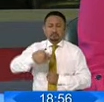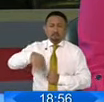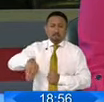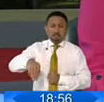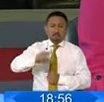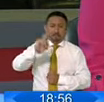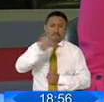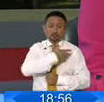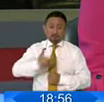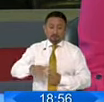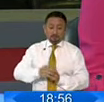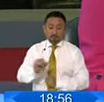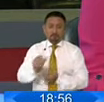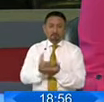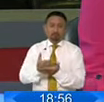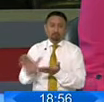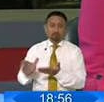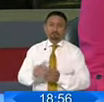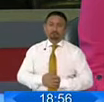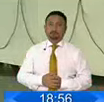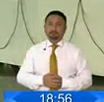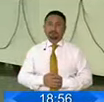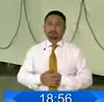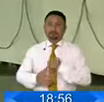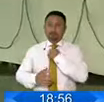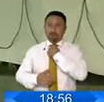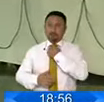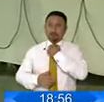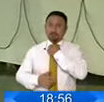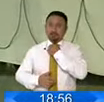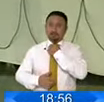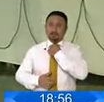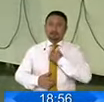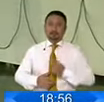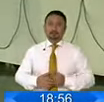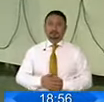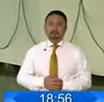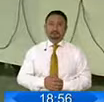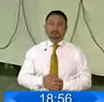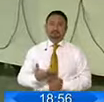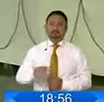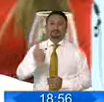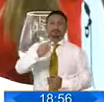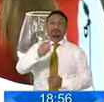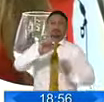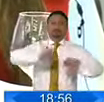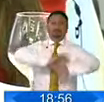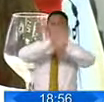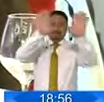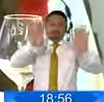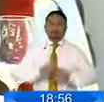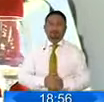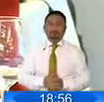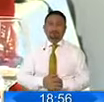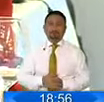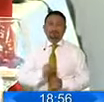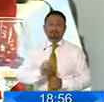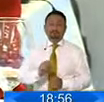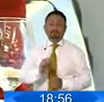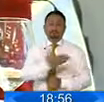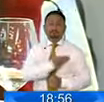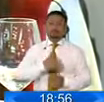segundo mandatario perderá su cargo. La sesión empezó pasada las 10 de la mañana y lo primero que ordenaba la presidenta de la